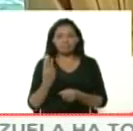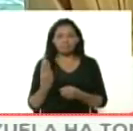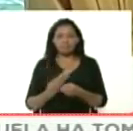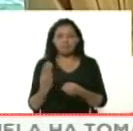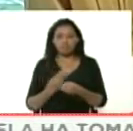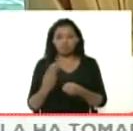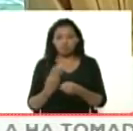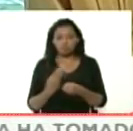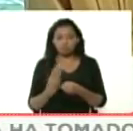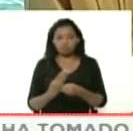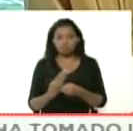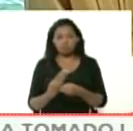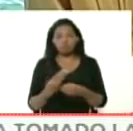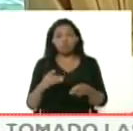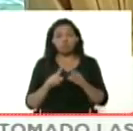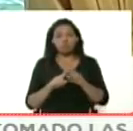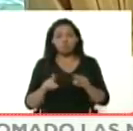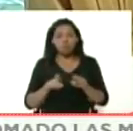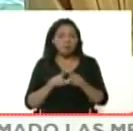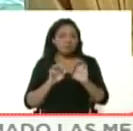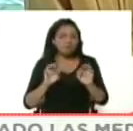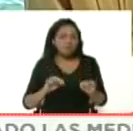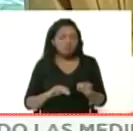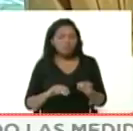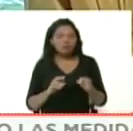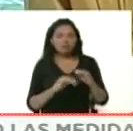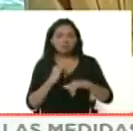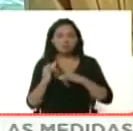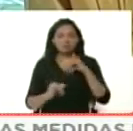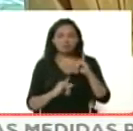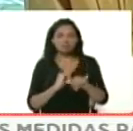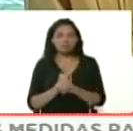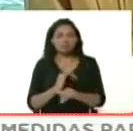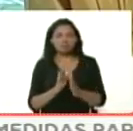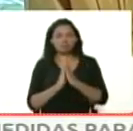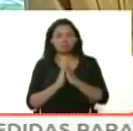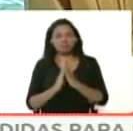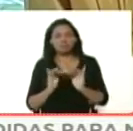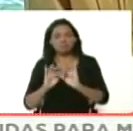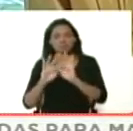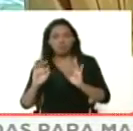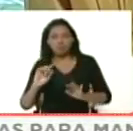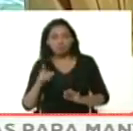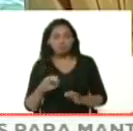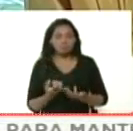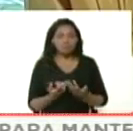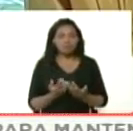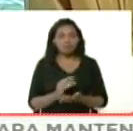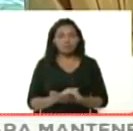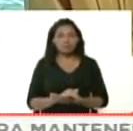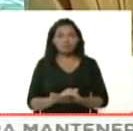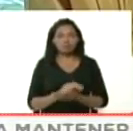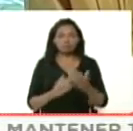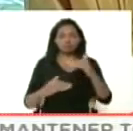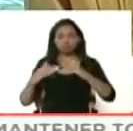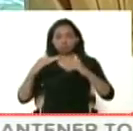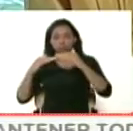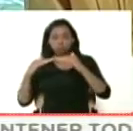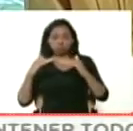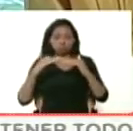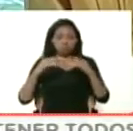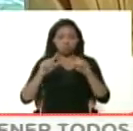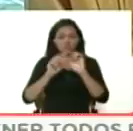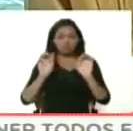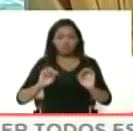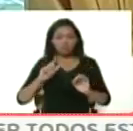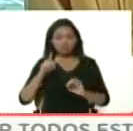divisa internacional, buscar soluciones parciales que vayan autorregulando el sector, que lo estabilicen